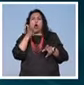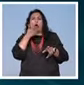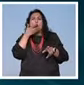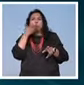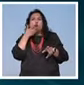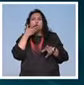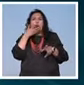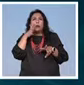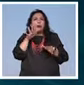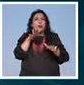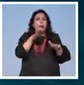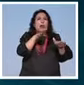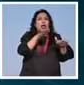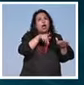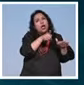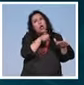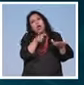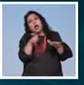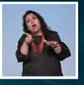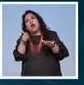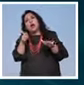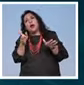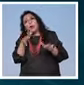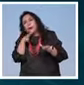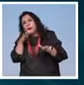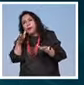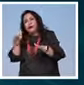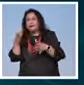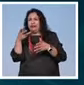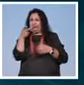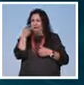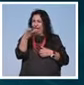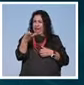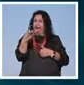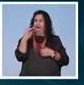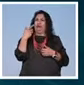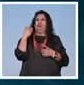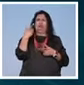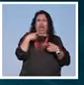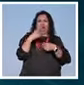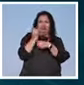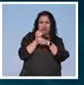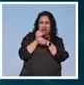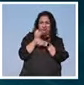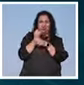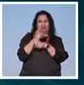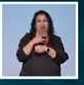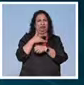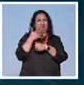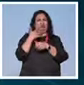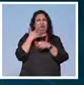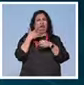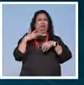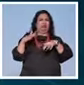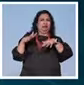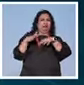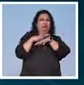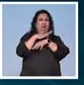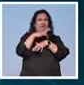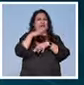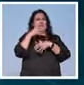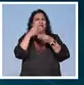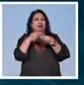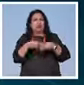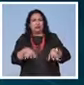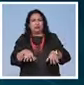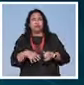se dejaron llevar hacia donde éste las empujara, lo cual, especularon los investigadores, las desvió de su curso